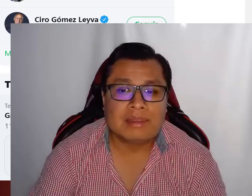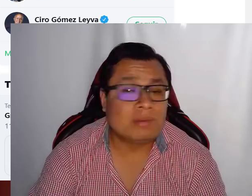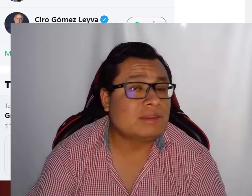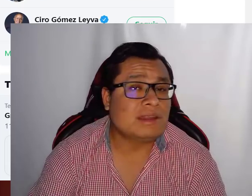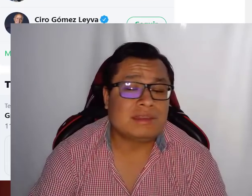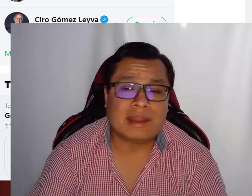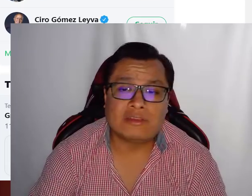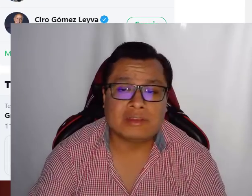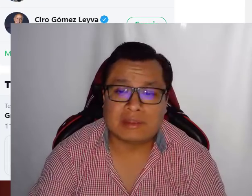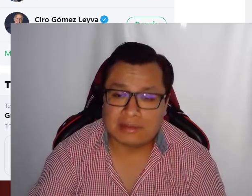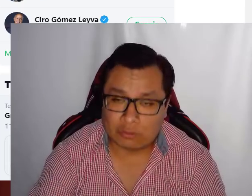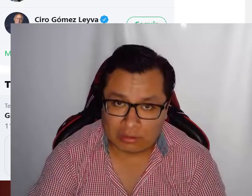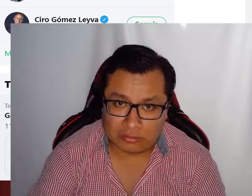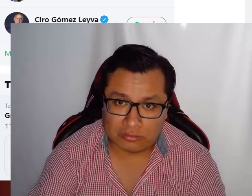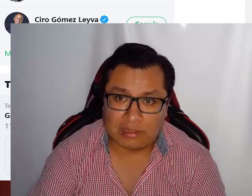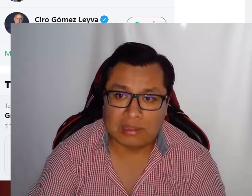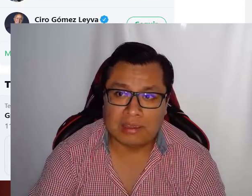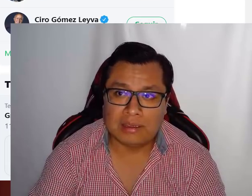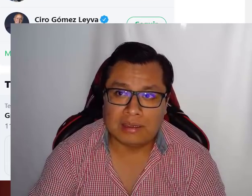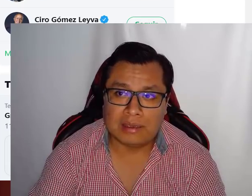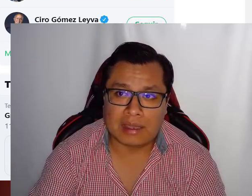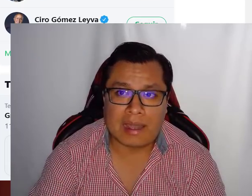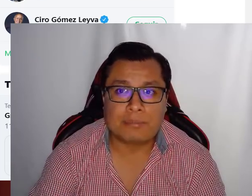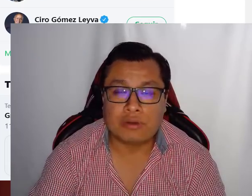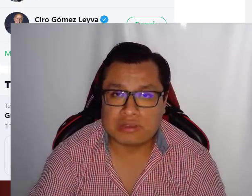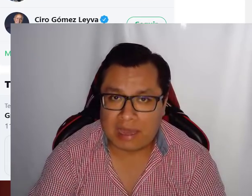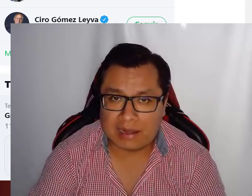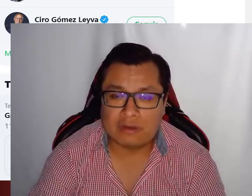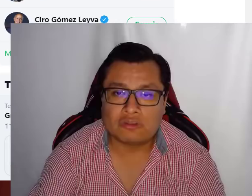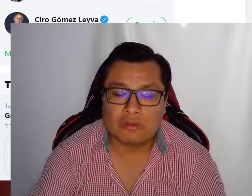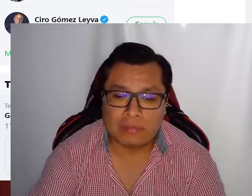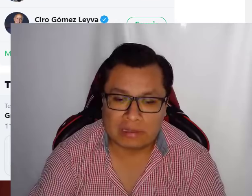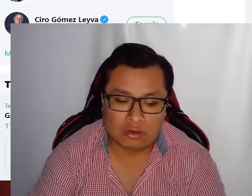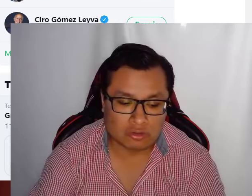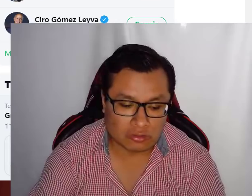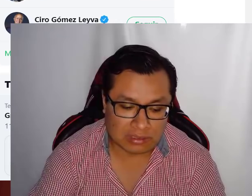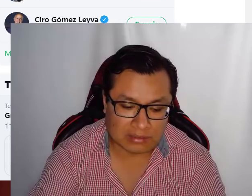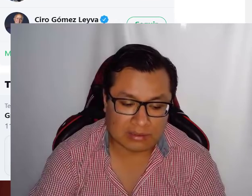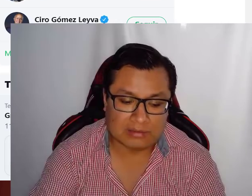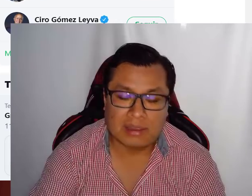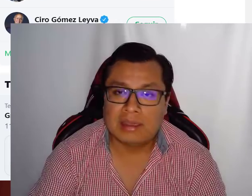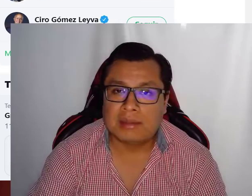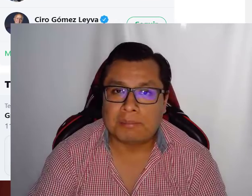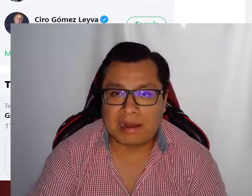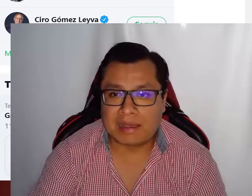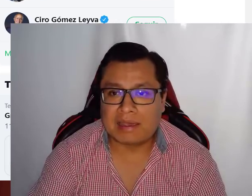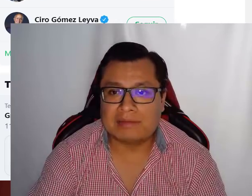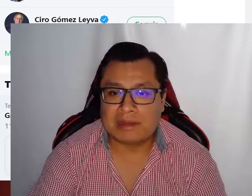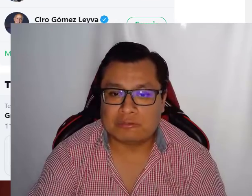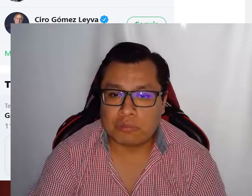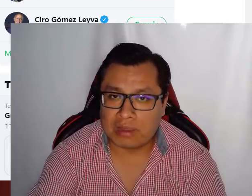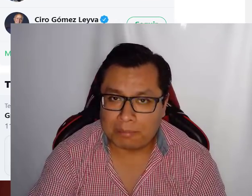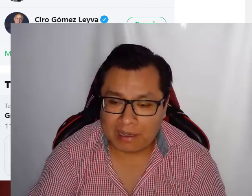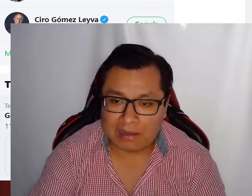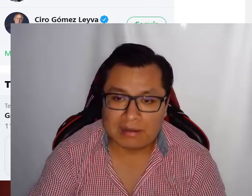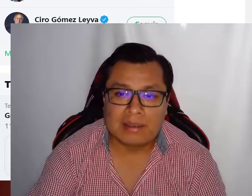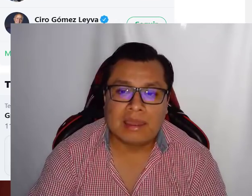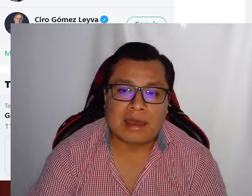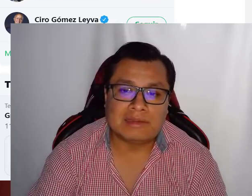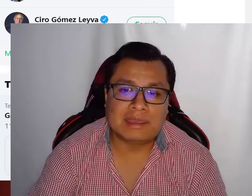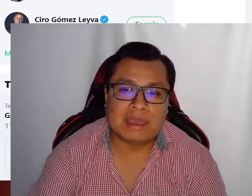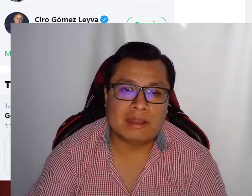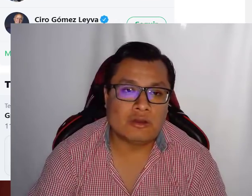Moctezuma, deben estar enterados de esta situación y apoyar a los compañeros docentes para que se les pueda